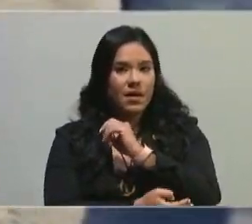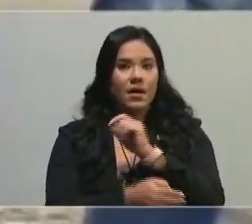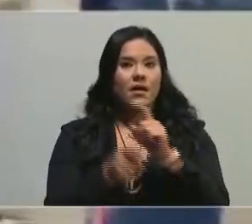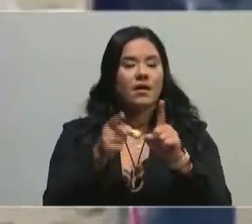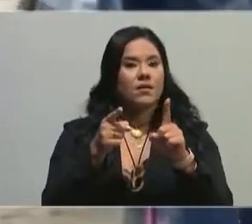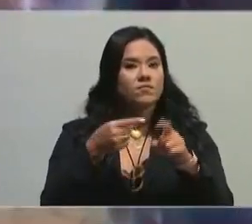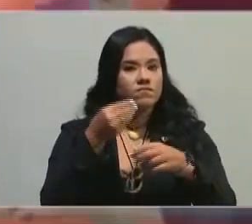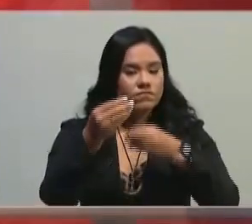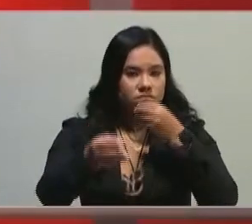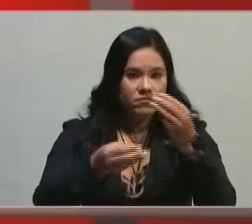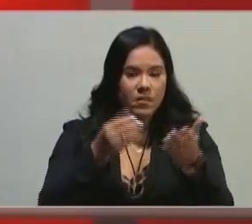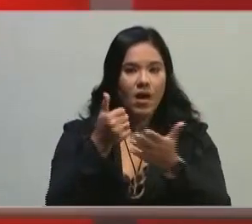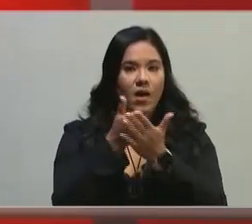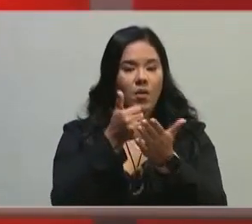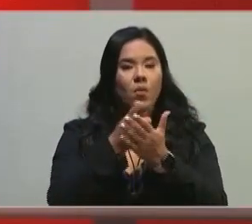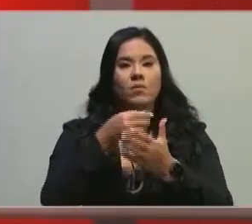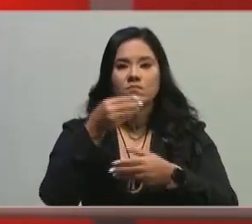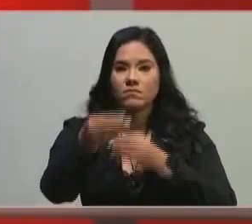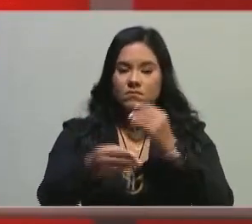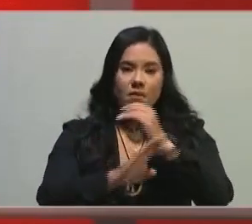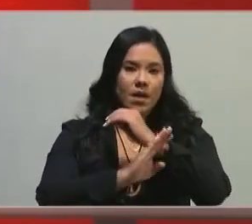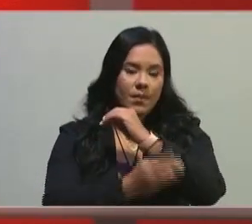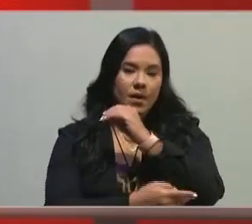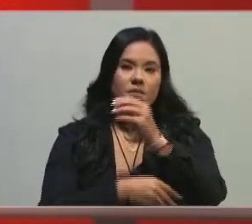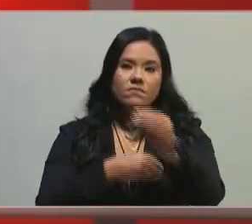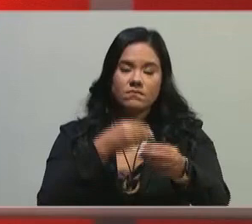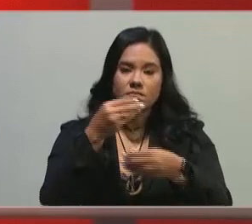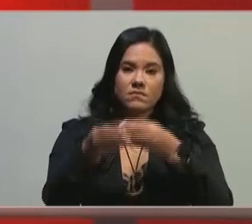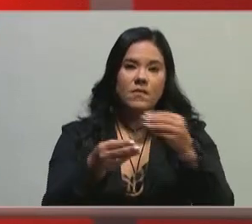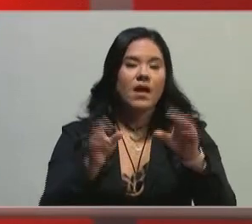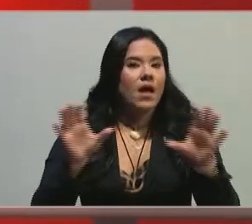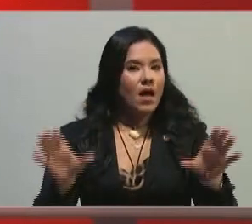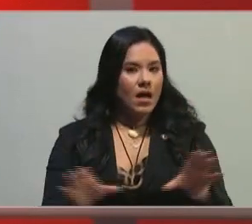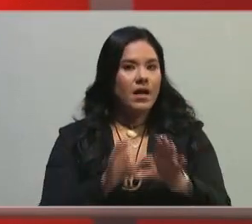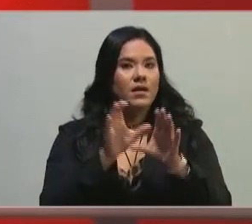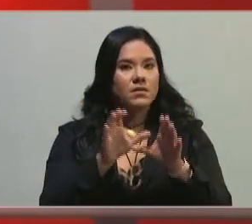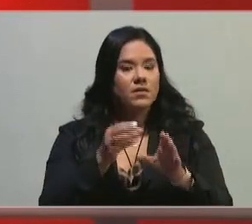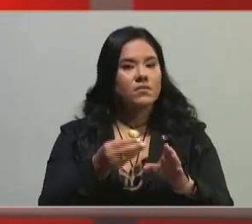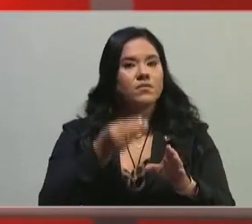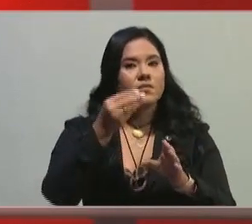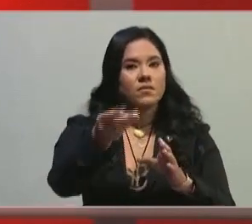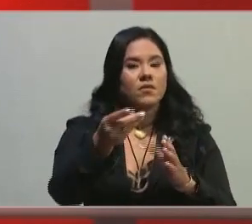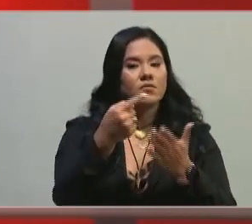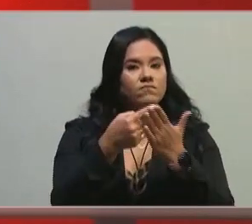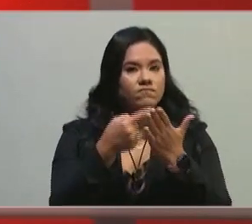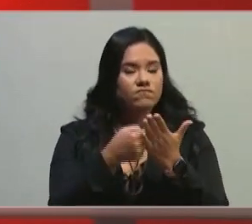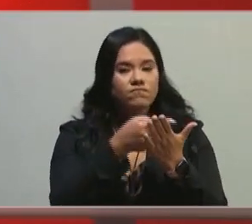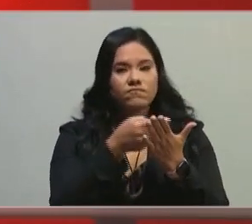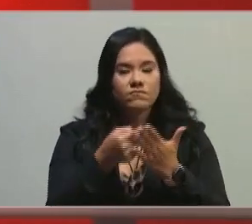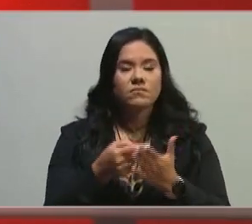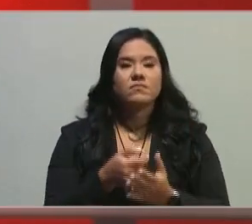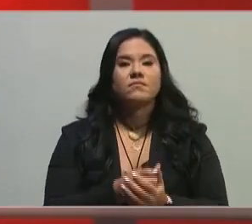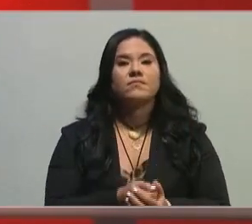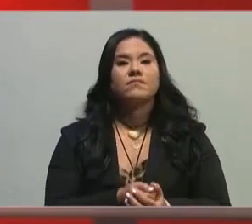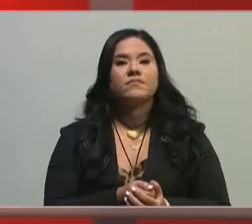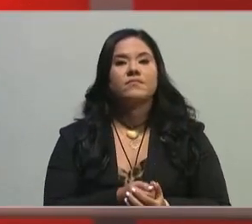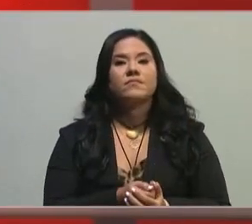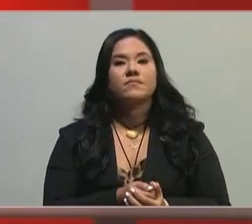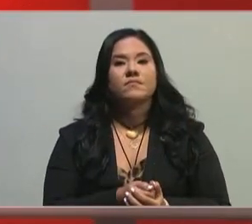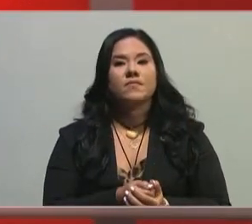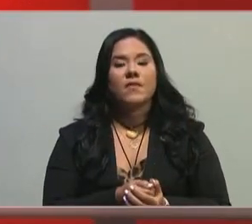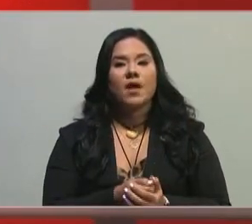damos y le donamos su canastilla en algunas ocasiones hacemos ese curso de la de